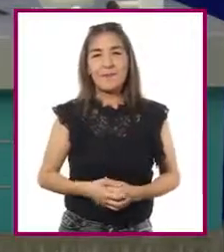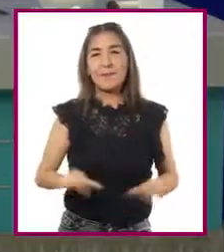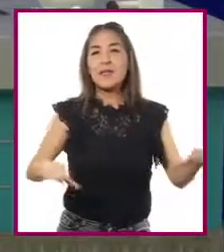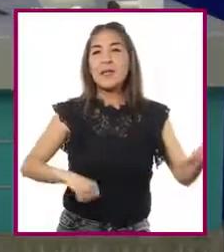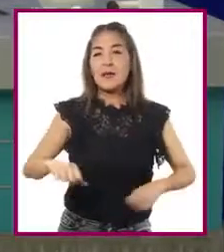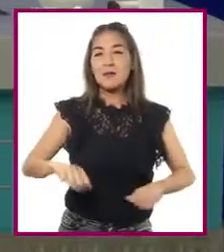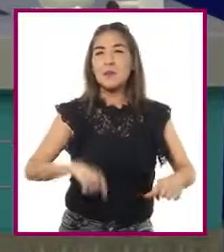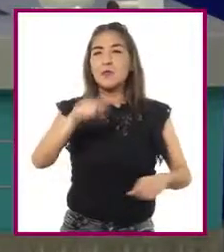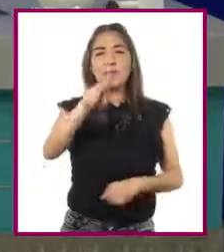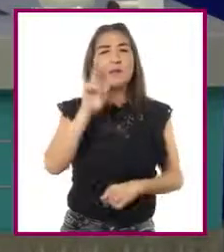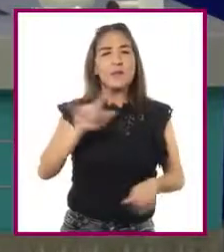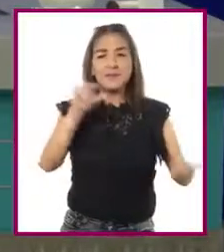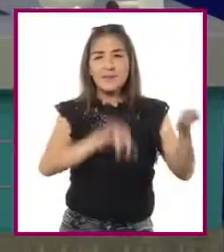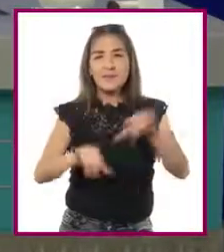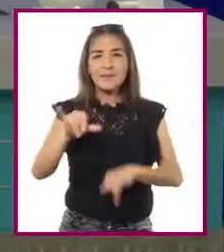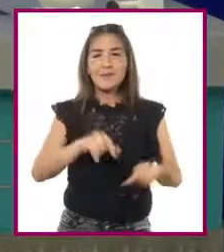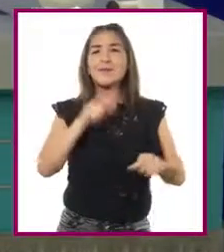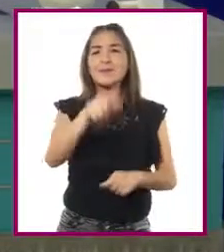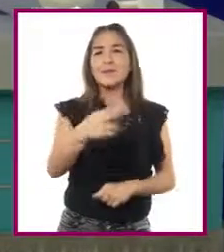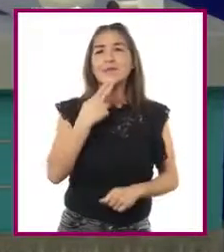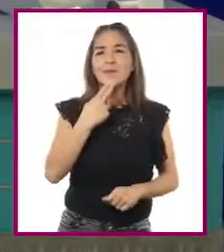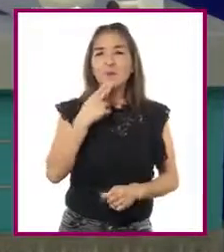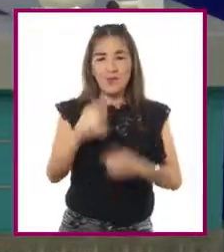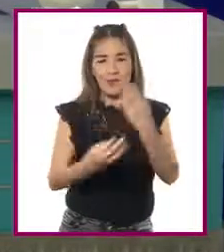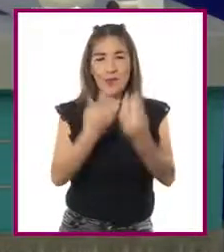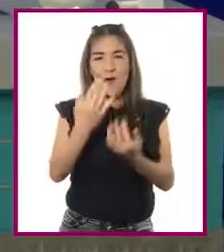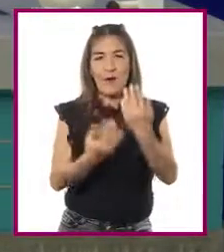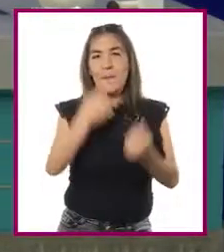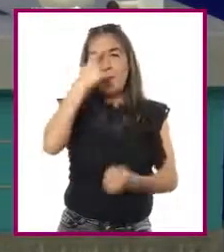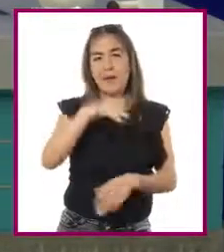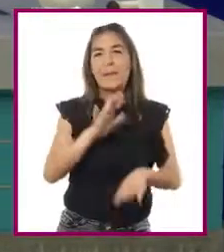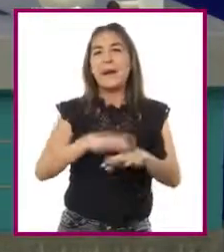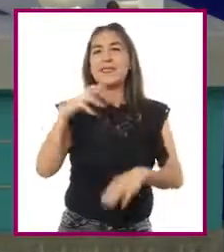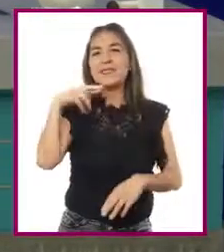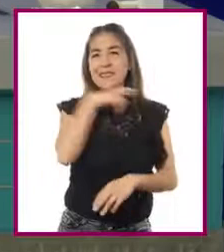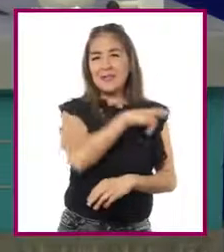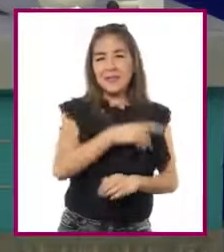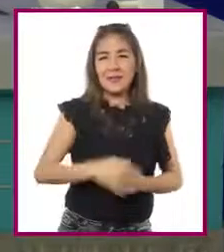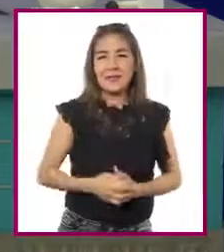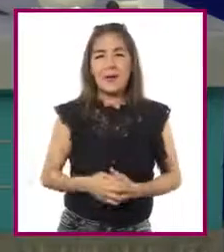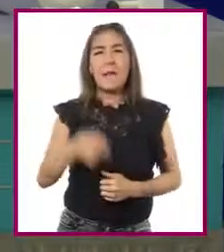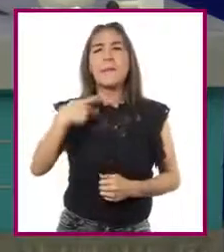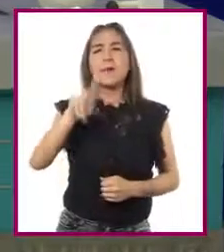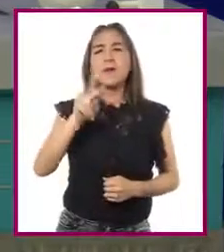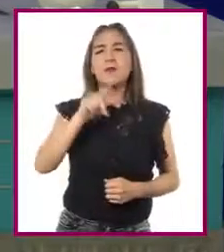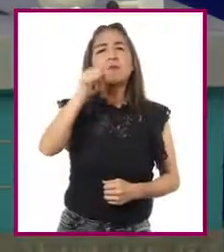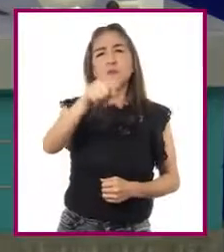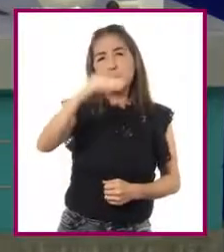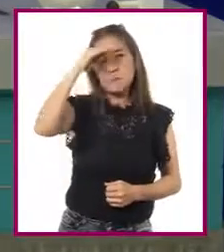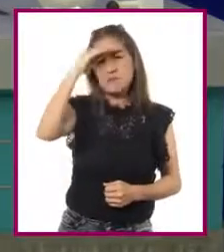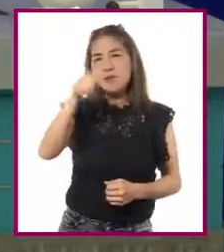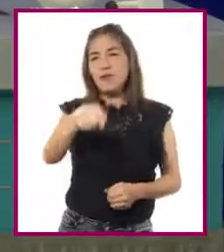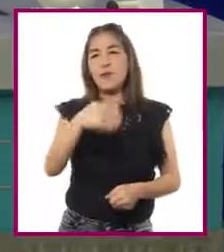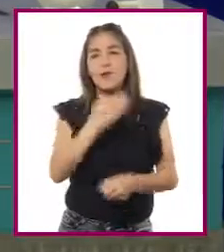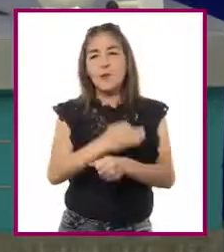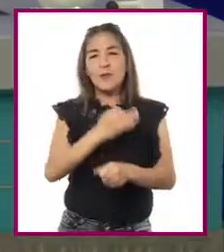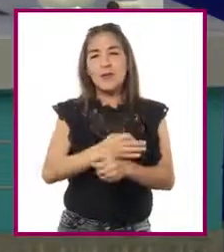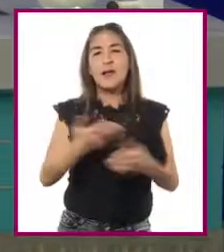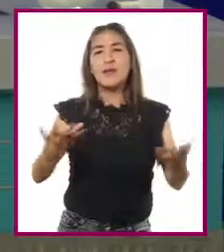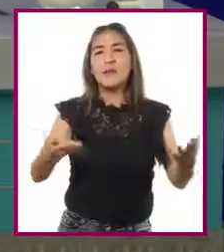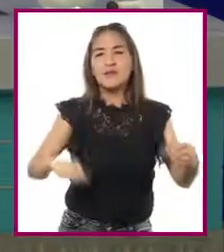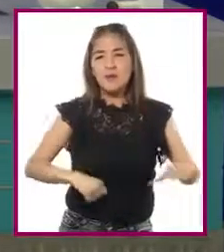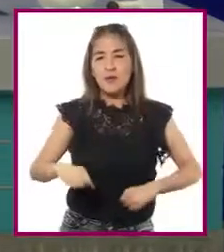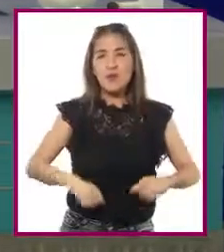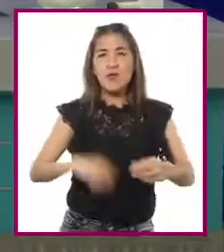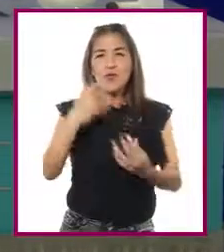actividad experimental anterior utilizamos fuego para acelerar la reacción, pero ¿qué pensarían si les dijera que vamos a hacer fuego